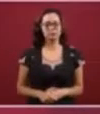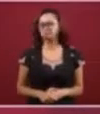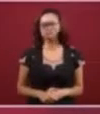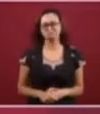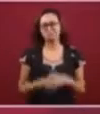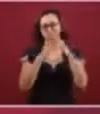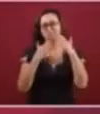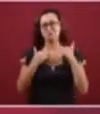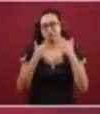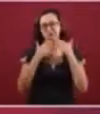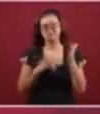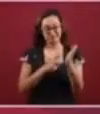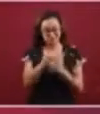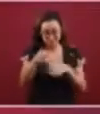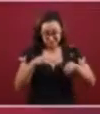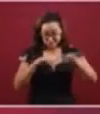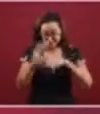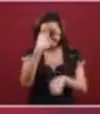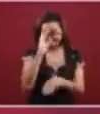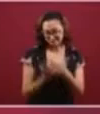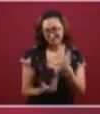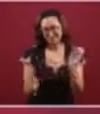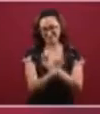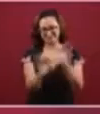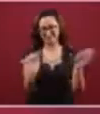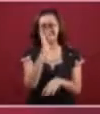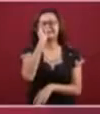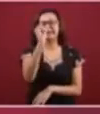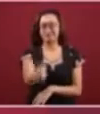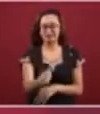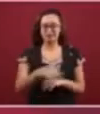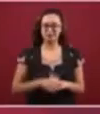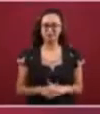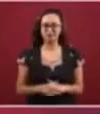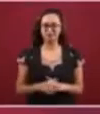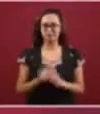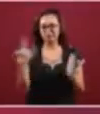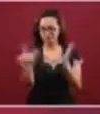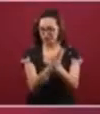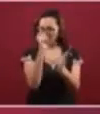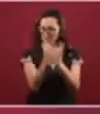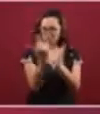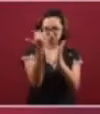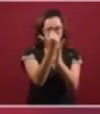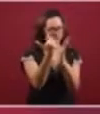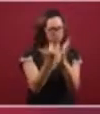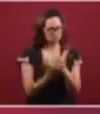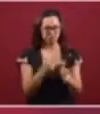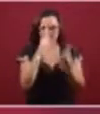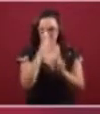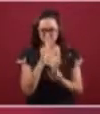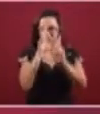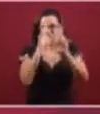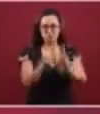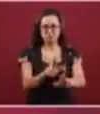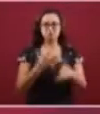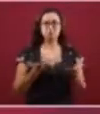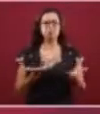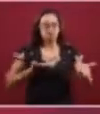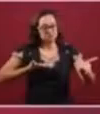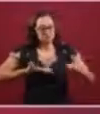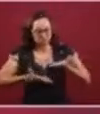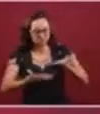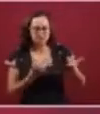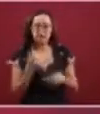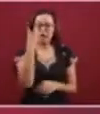se han violado los derechos laborales de ningún trabajador. Se ha respetado el marco jurídico, quien se hayan entablado